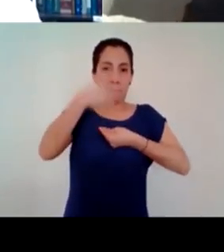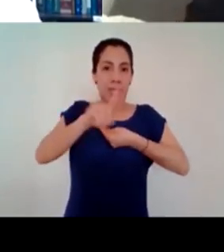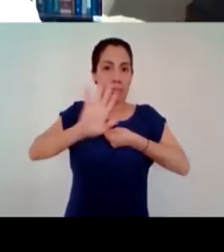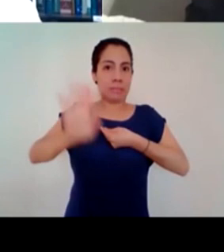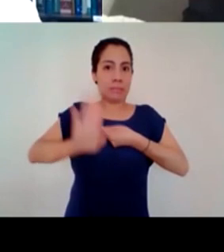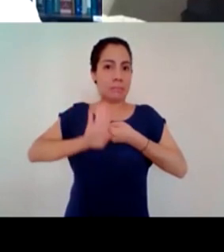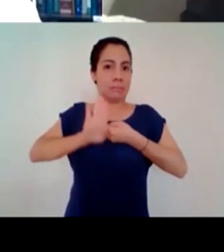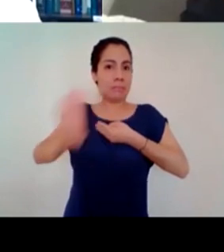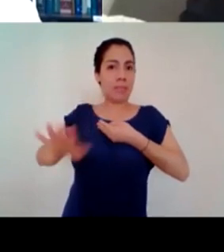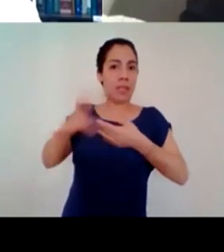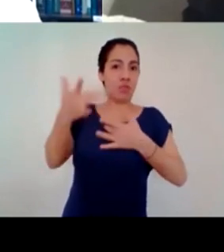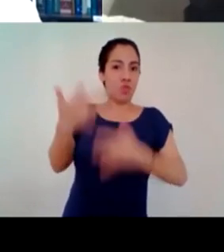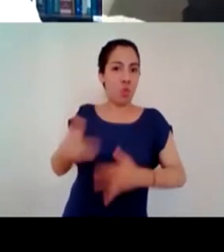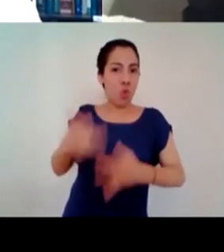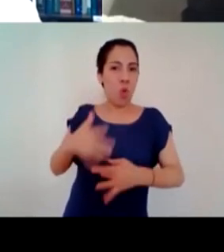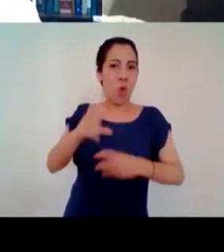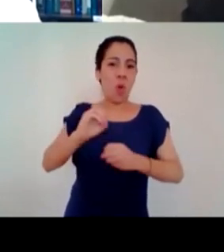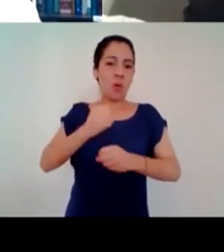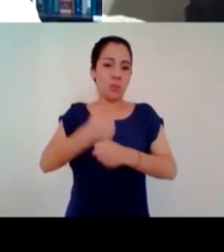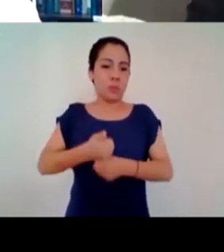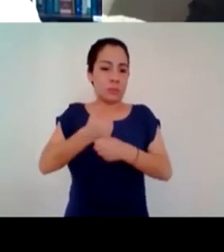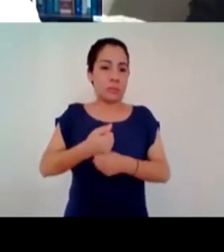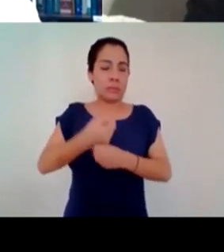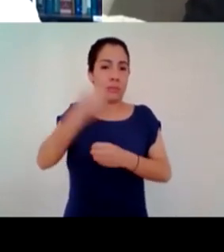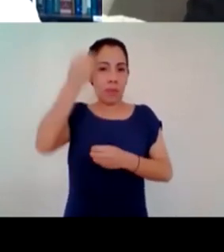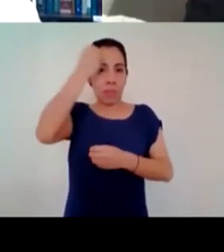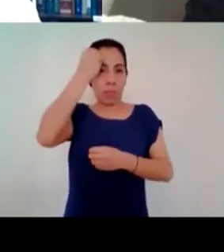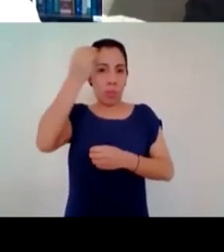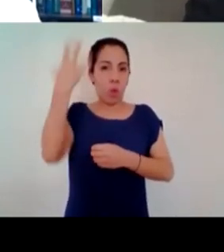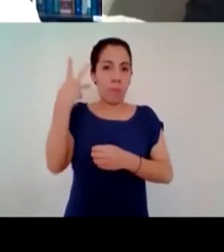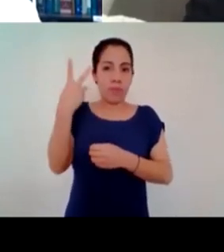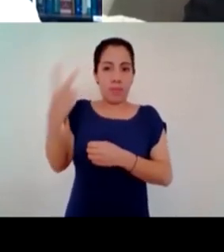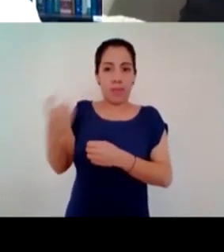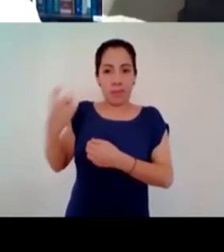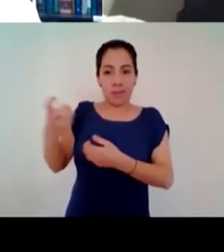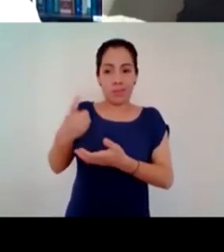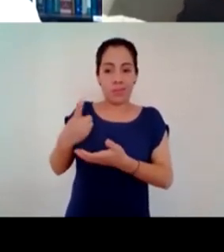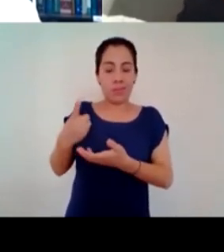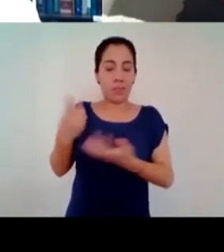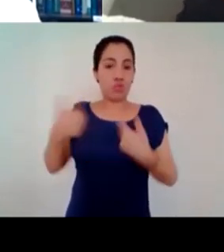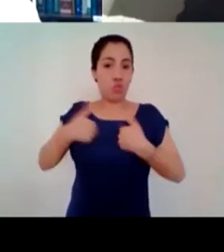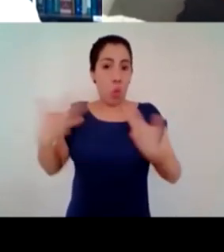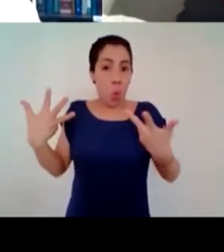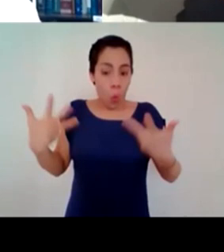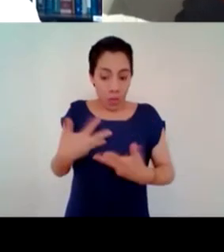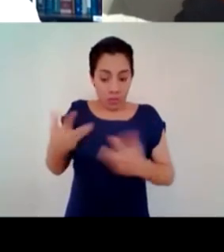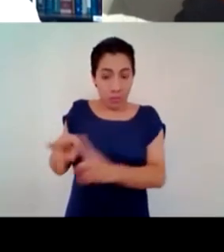daño que ellos ya habían hecho y que es desafortunadamente irreparable.